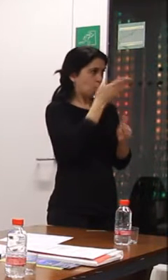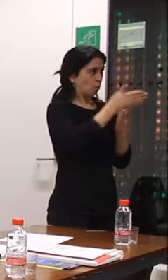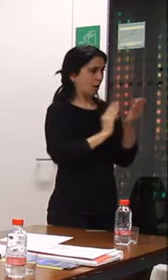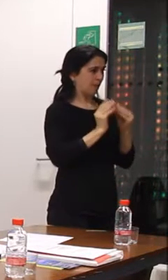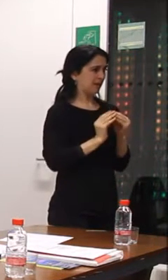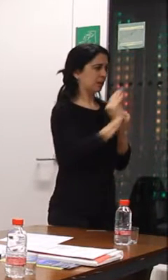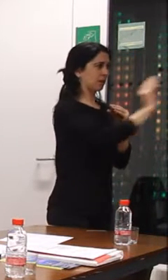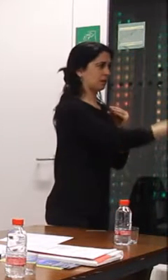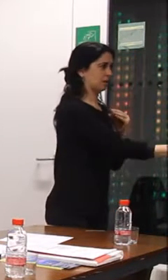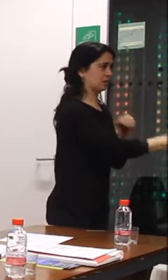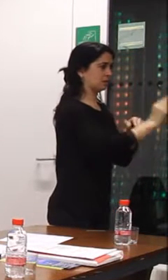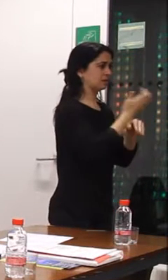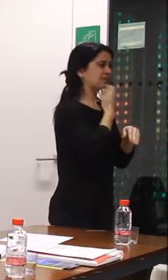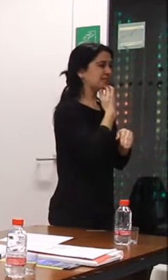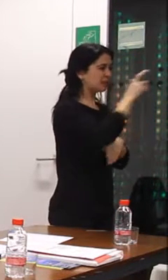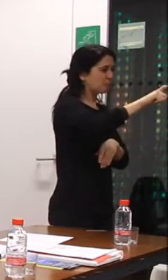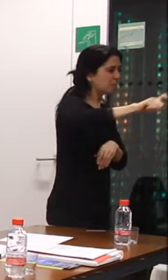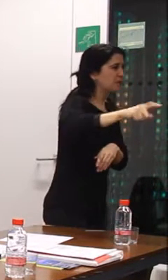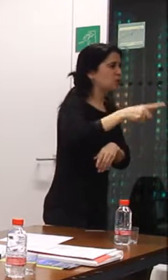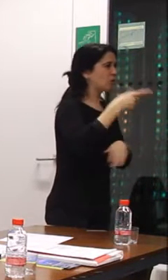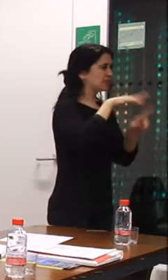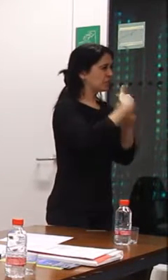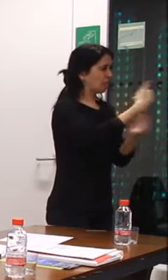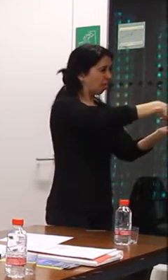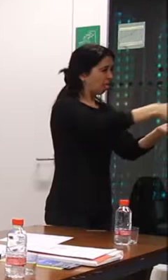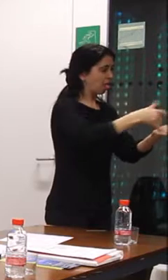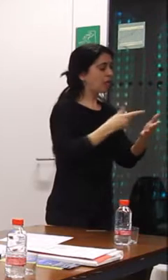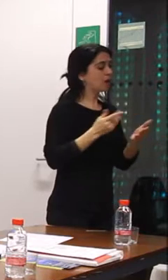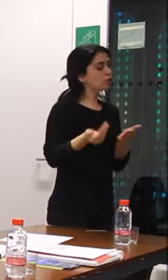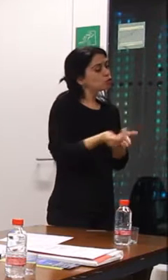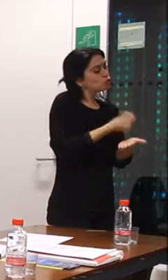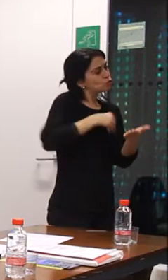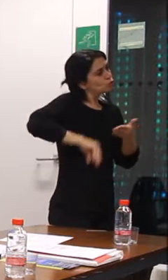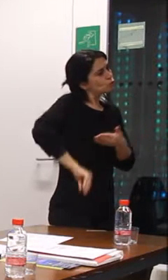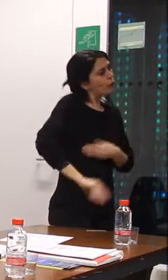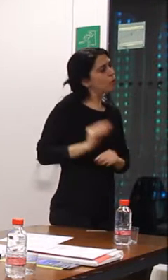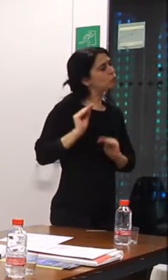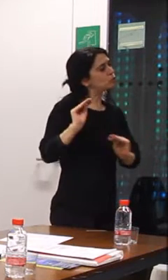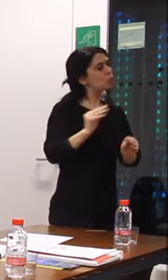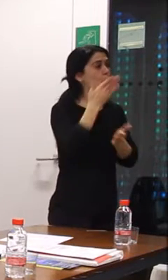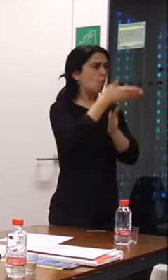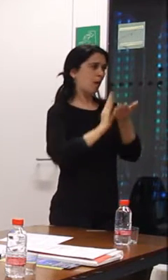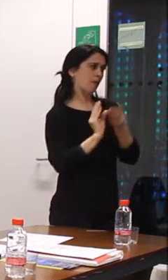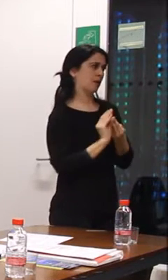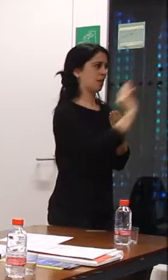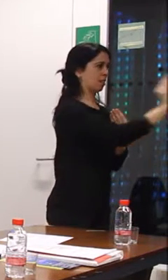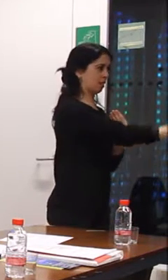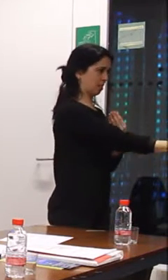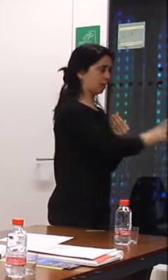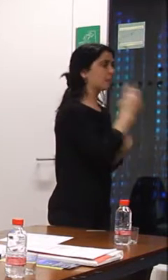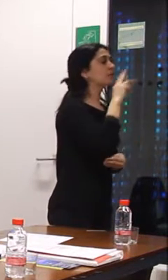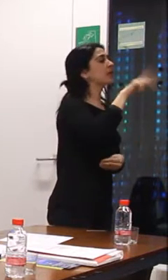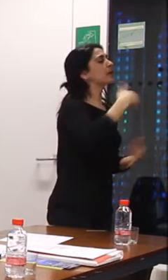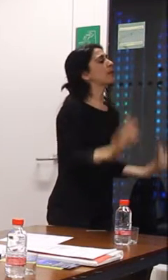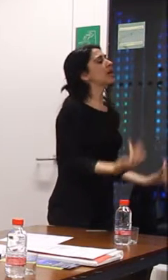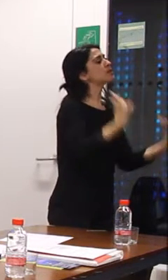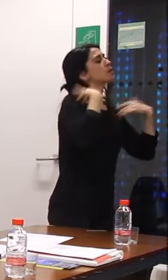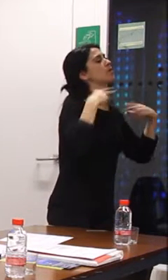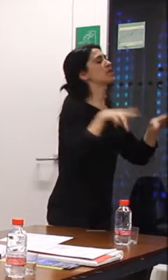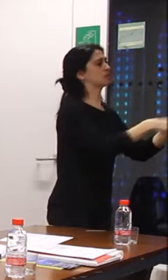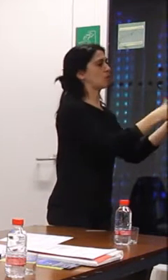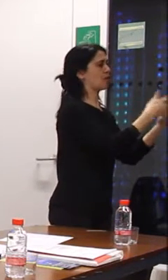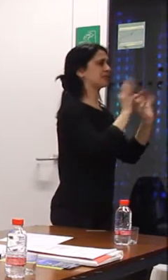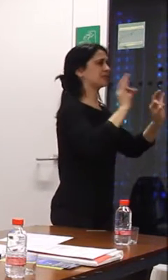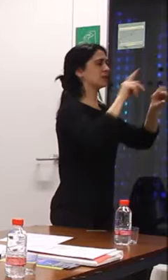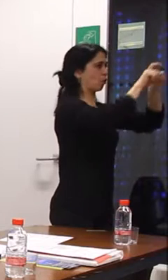de personas, de consumidores que están en situación de vulnerabilidad. La responsabilidad social corporativa, ¿vale? También hay alianzas entre empresa